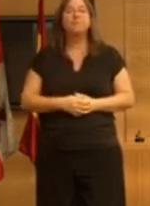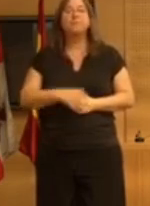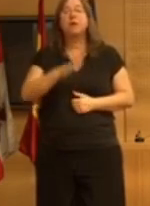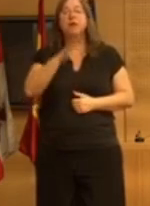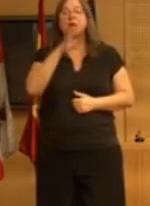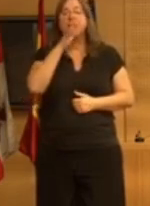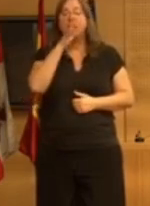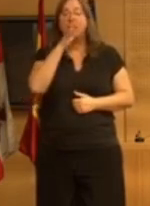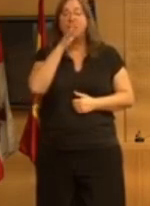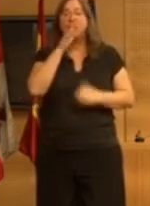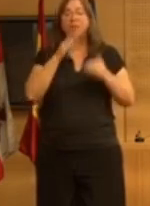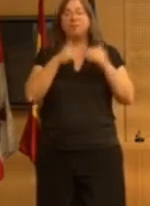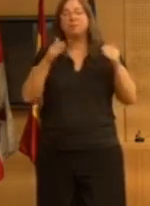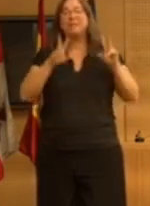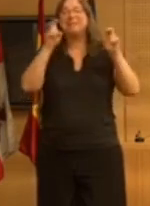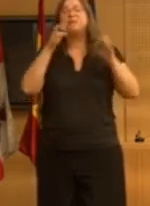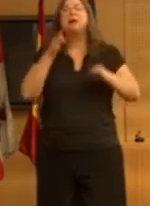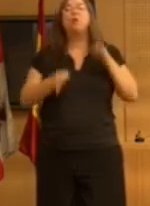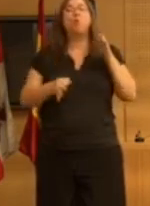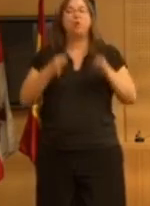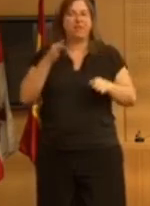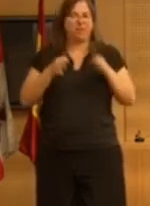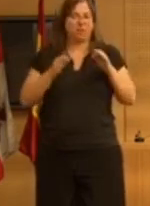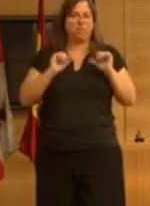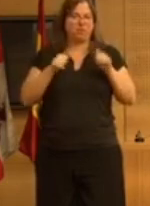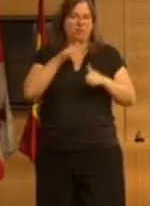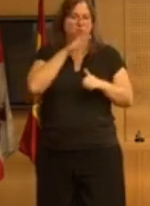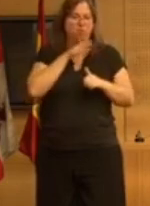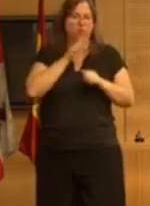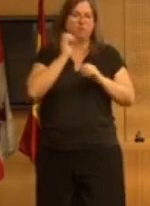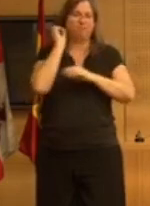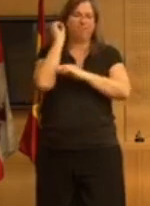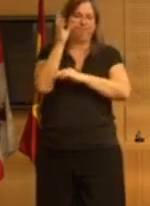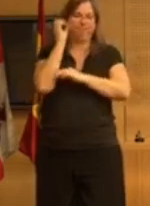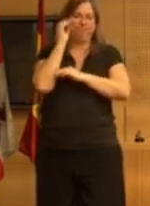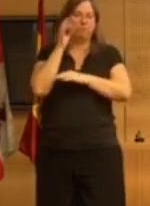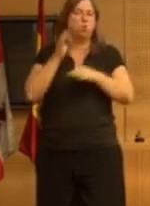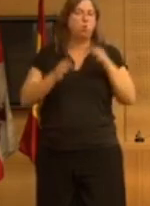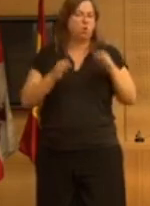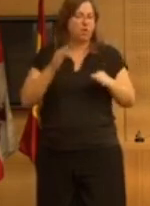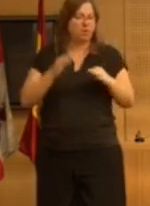abrimos la parte jurídica del simposio.